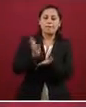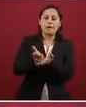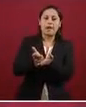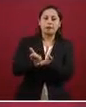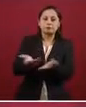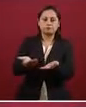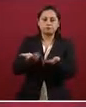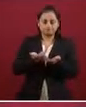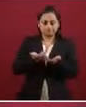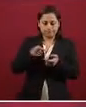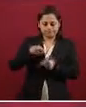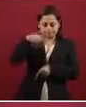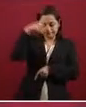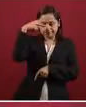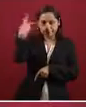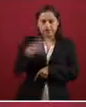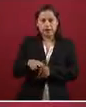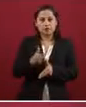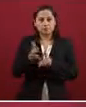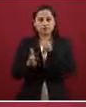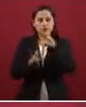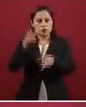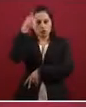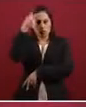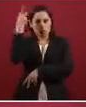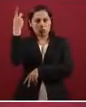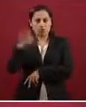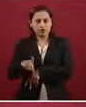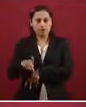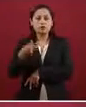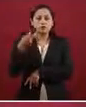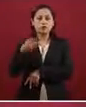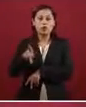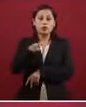Es hasta que llega el presidente Madero